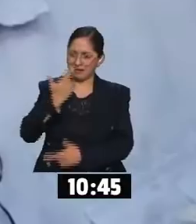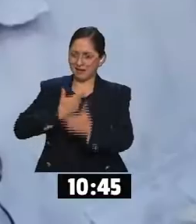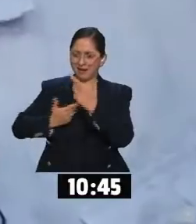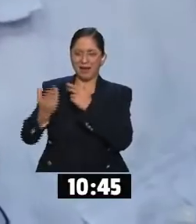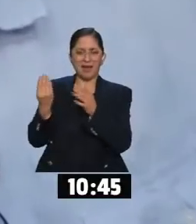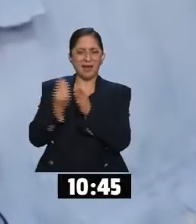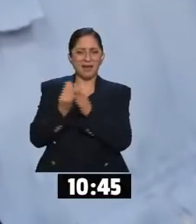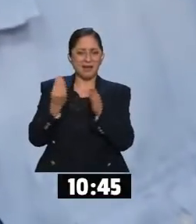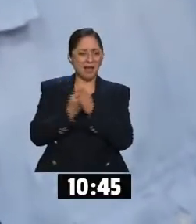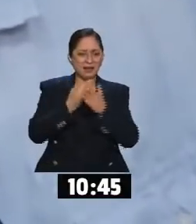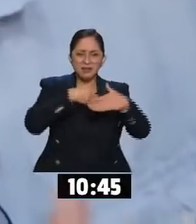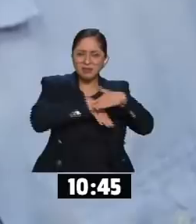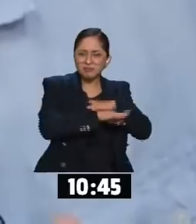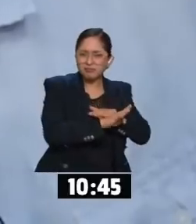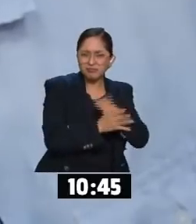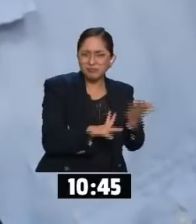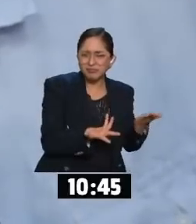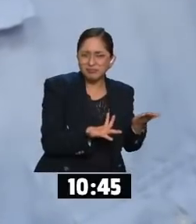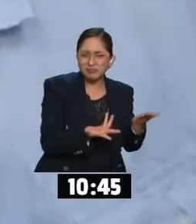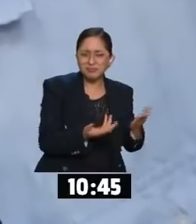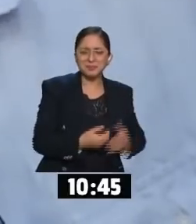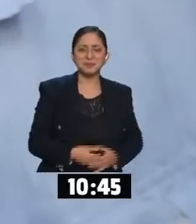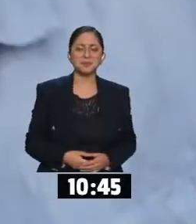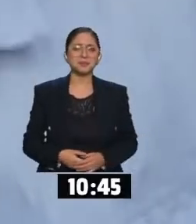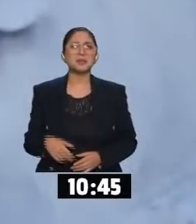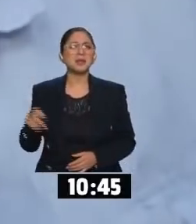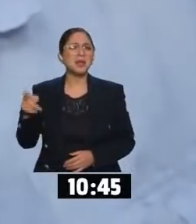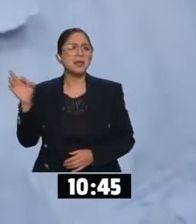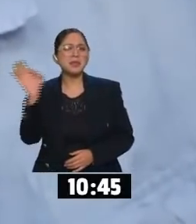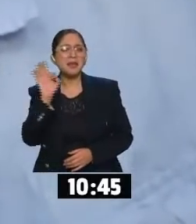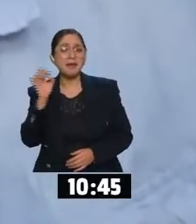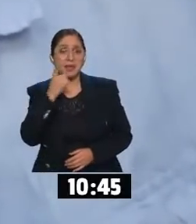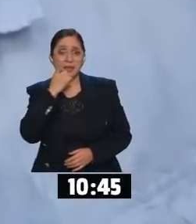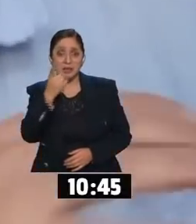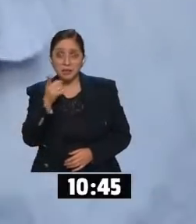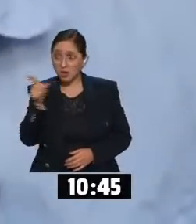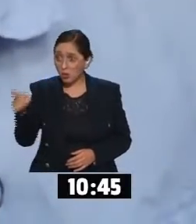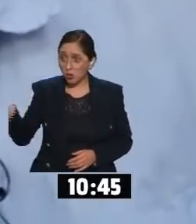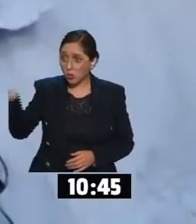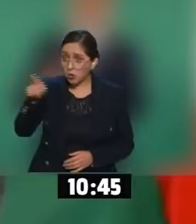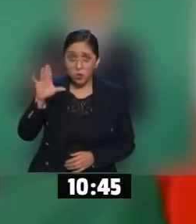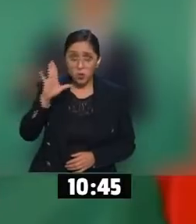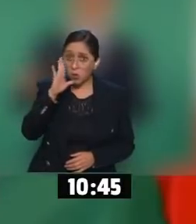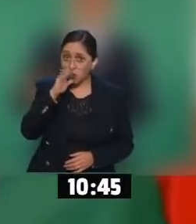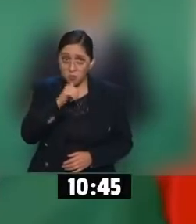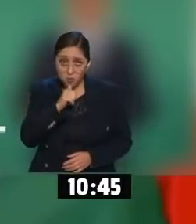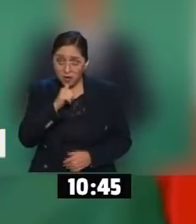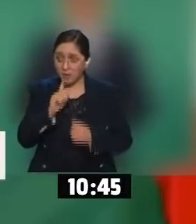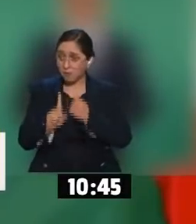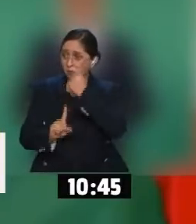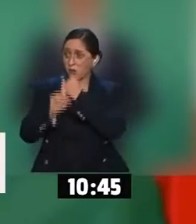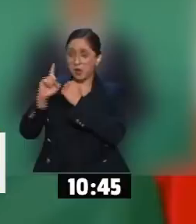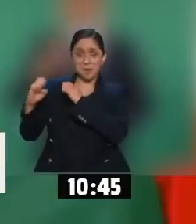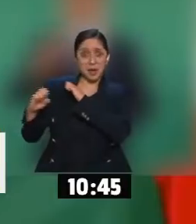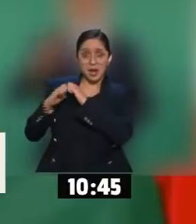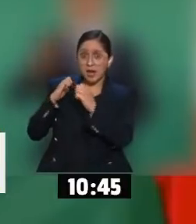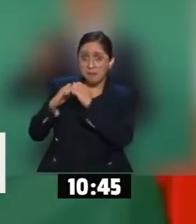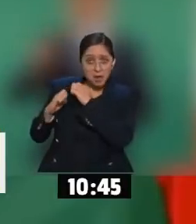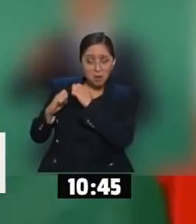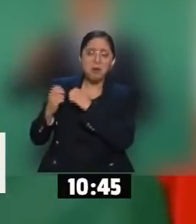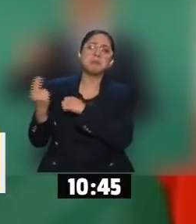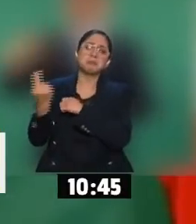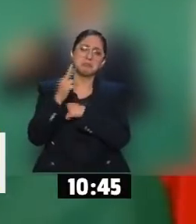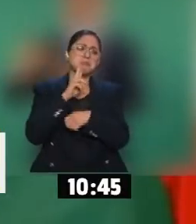presenciales. Pues casi están aplicando la de si no puedes con el enemigo, únetele. Ya Claudio y su